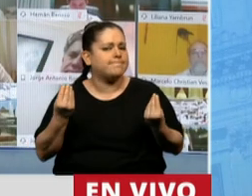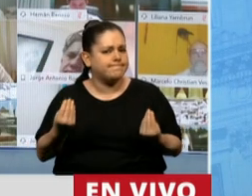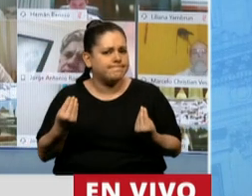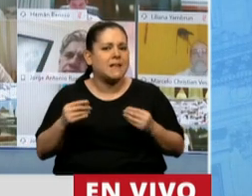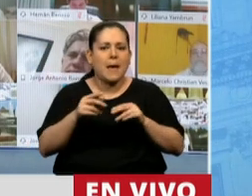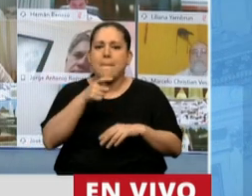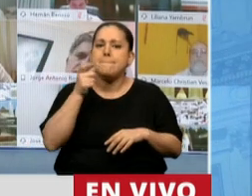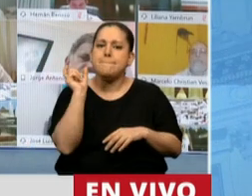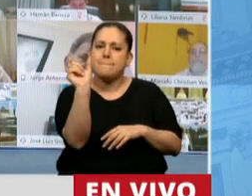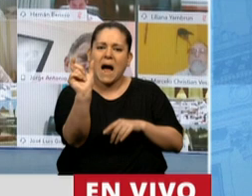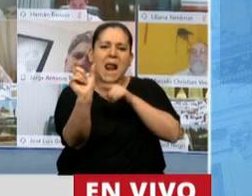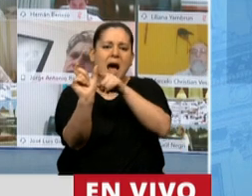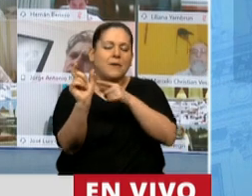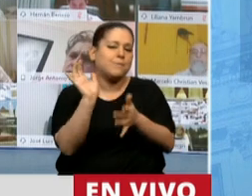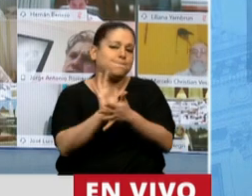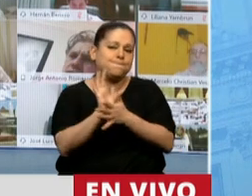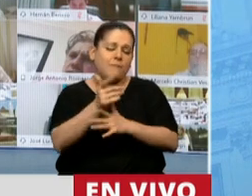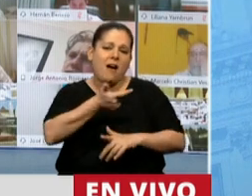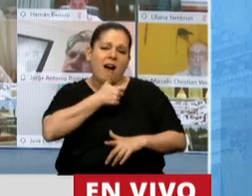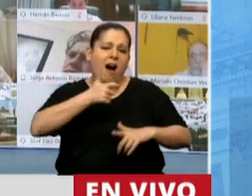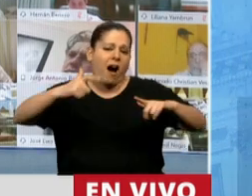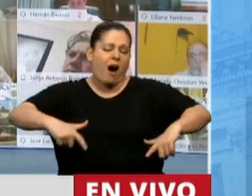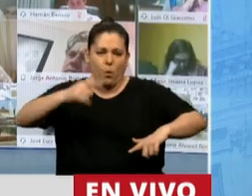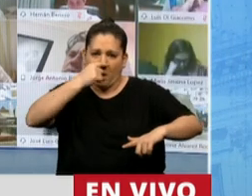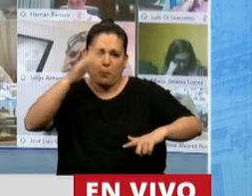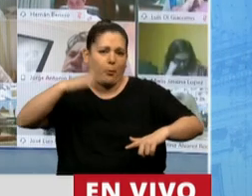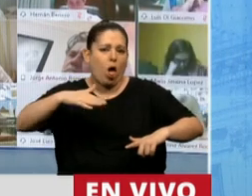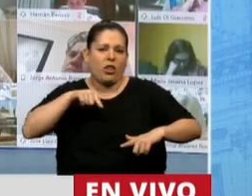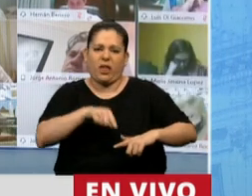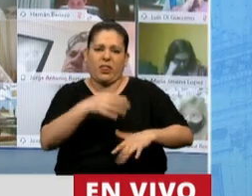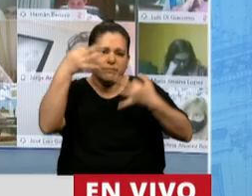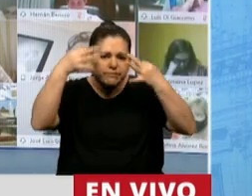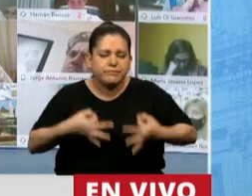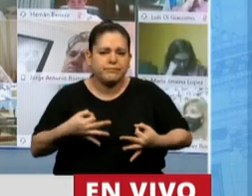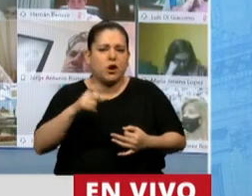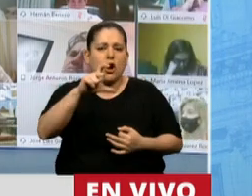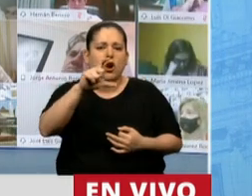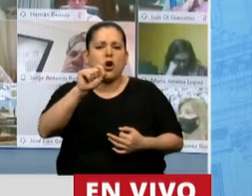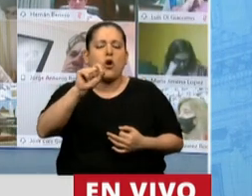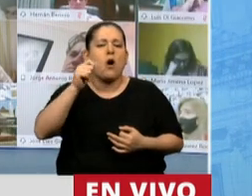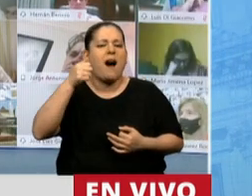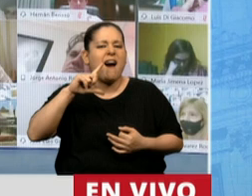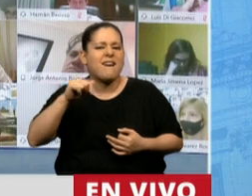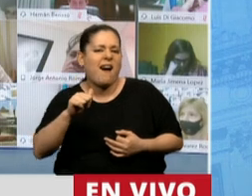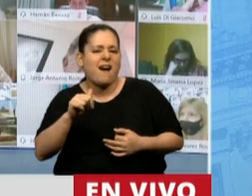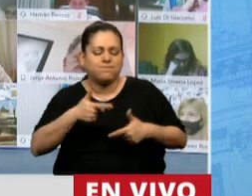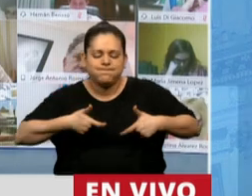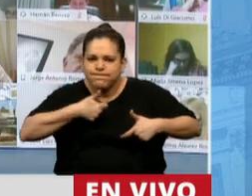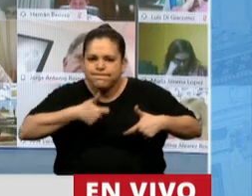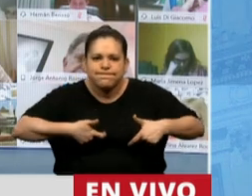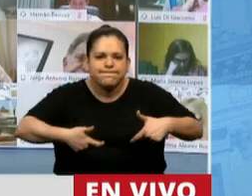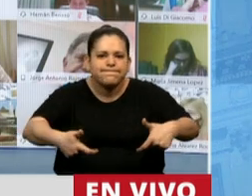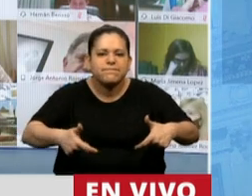término justo debiera ser cloaca o letrina para que aquellos inescrupulosos